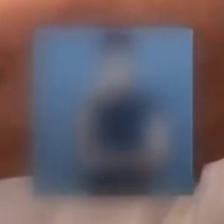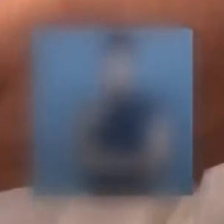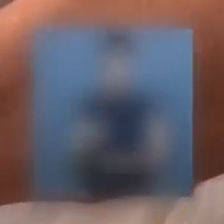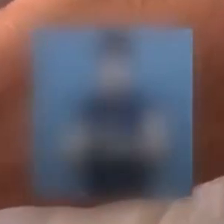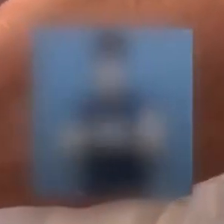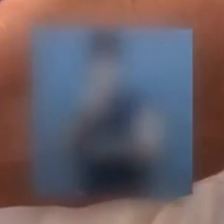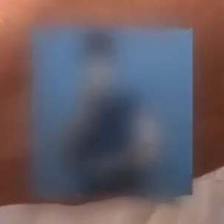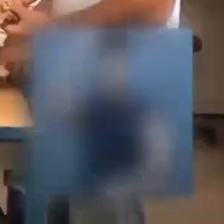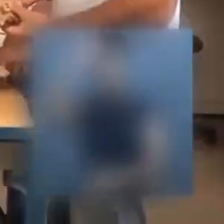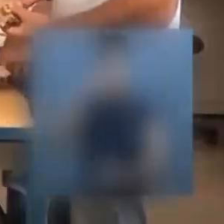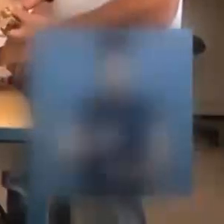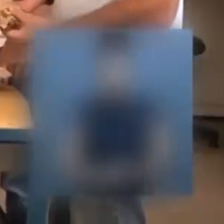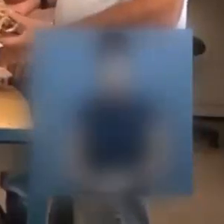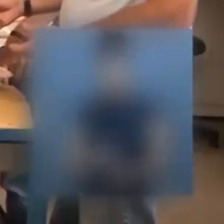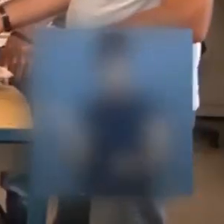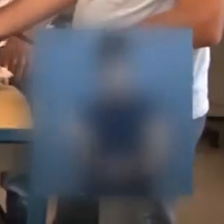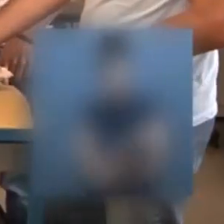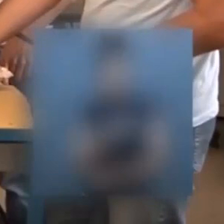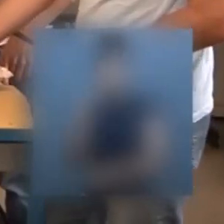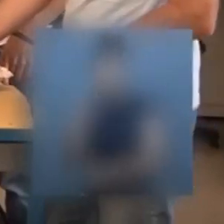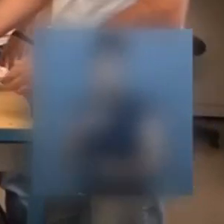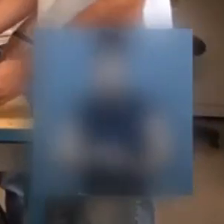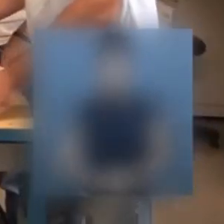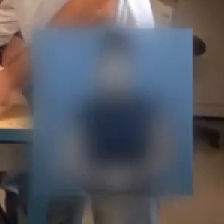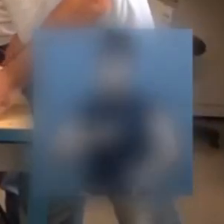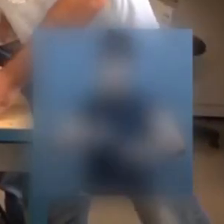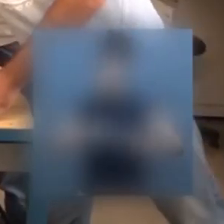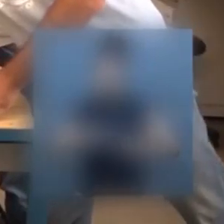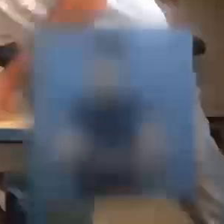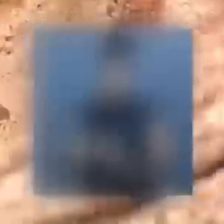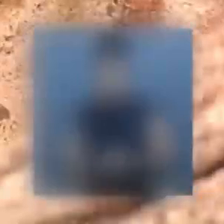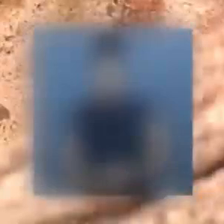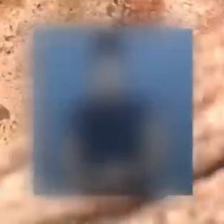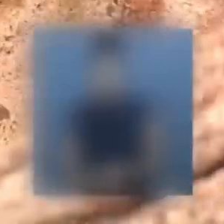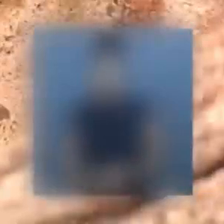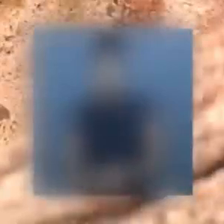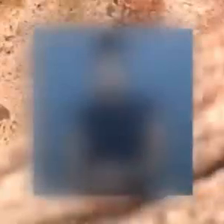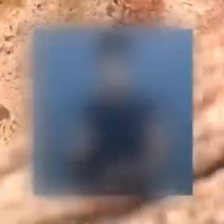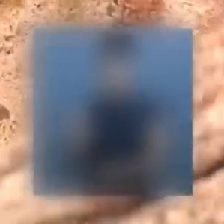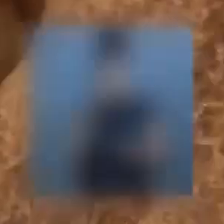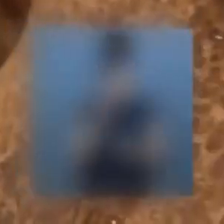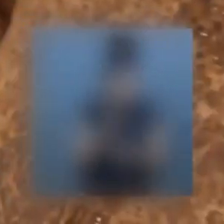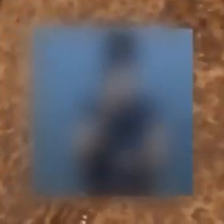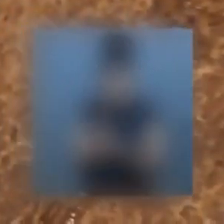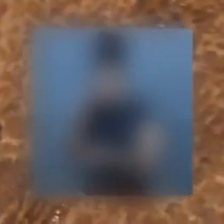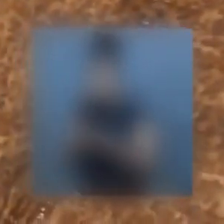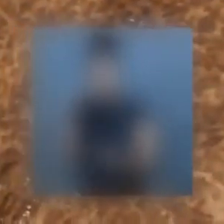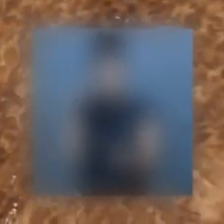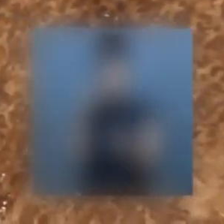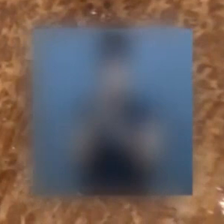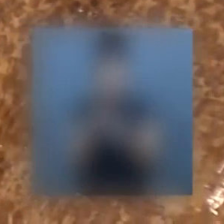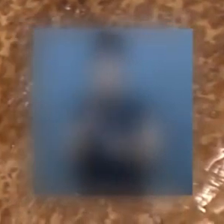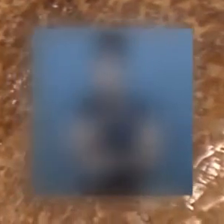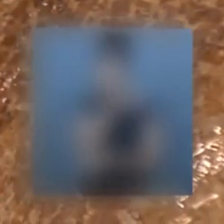porque uno trabaja codo a codo con un colega paleontólogo que es el director del laboratorio